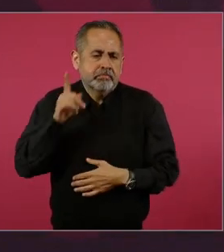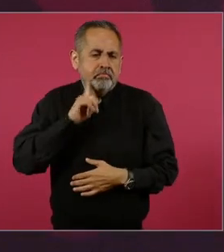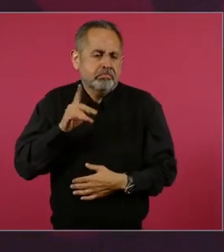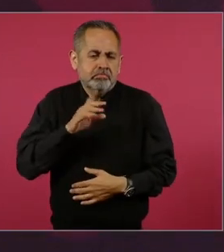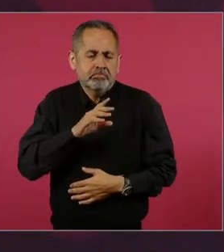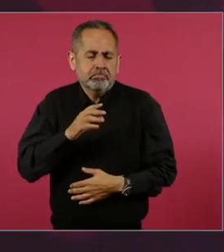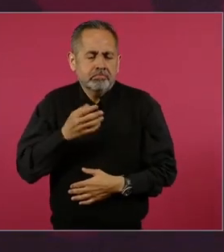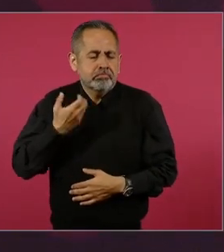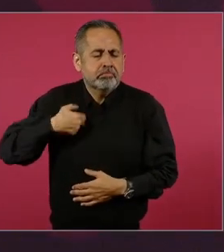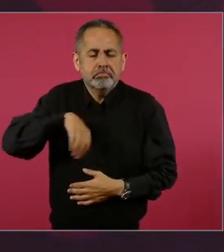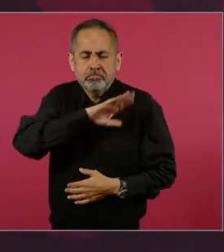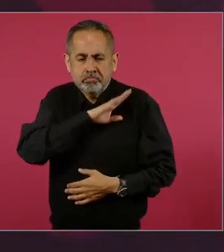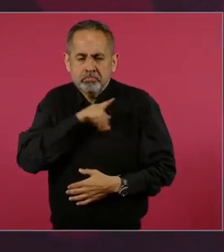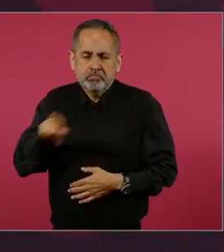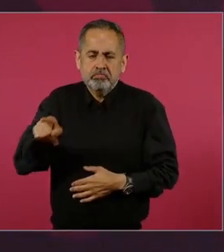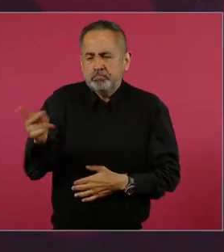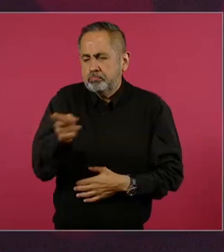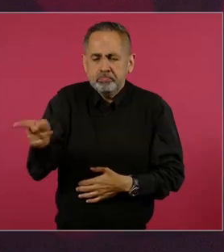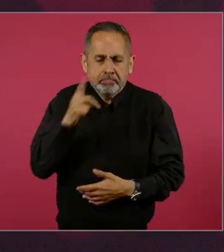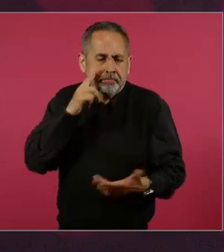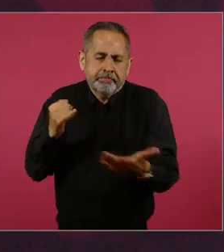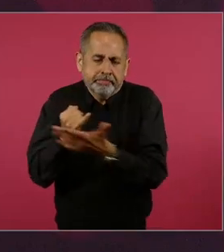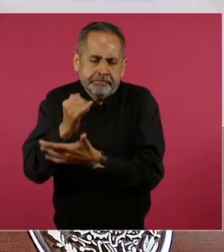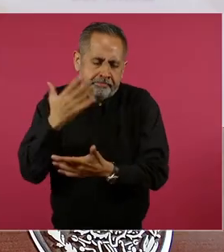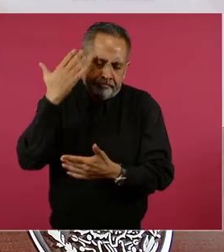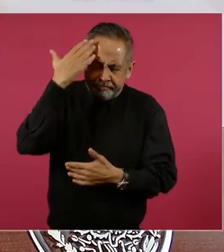presidenta y ellos van